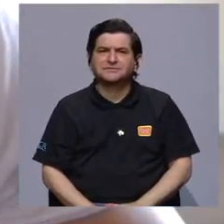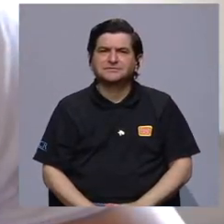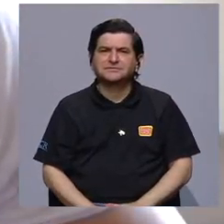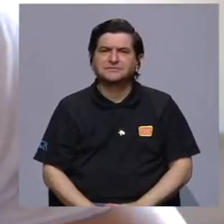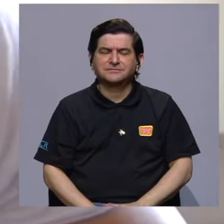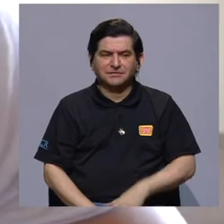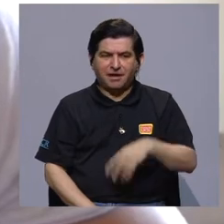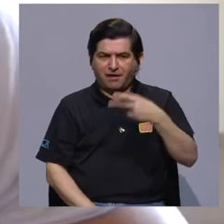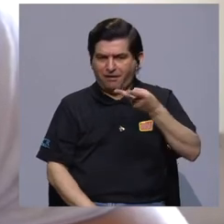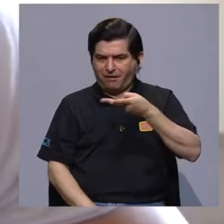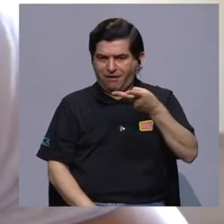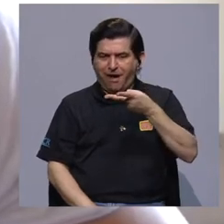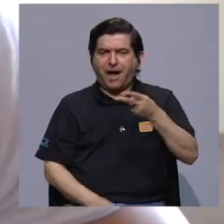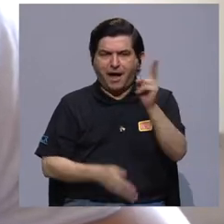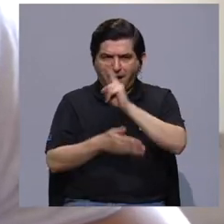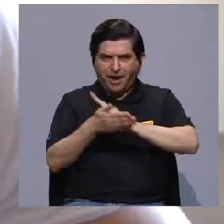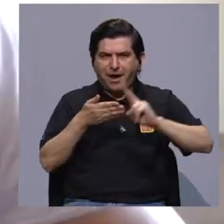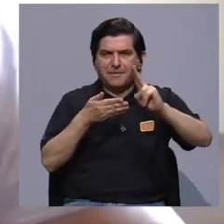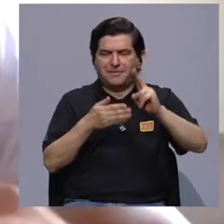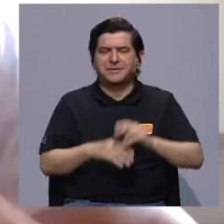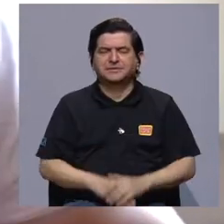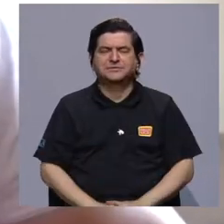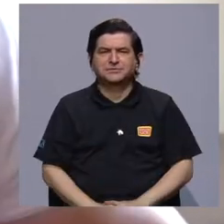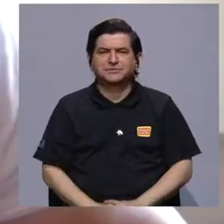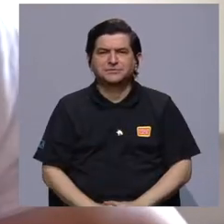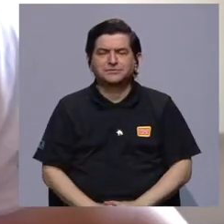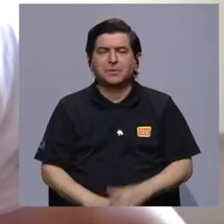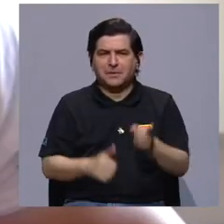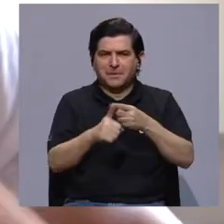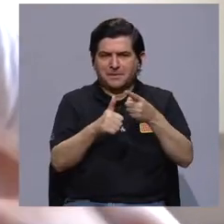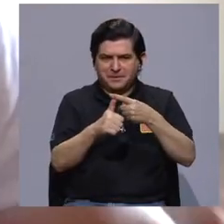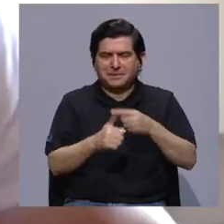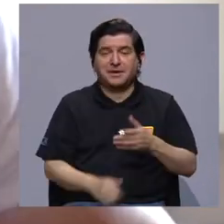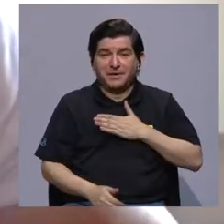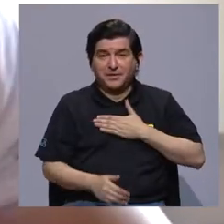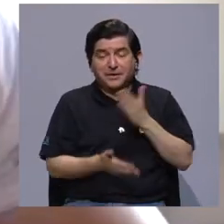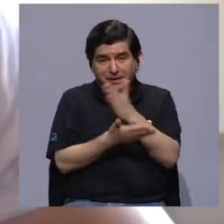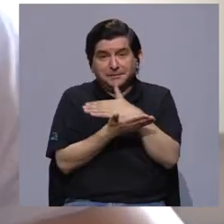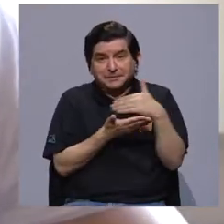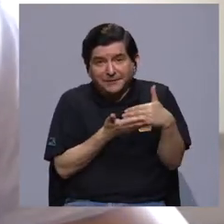Inicialmente, del lado de ambas universidades, inicialmente de mi lado,